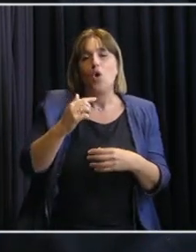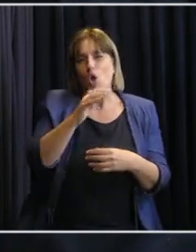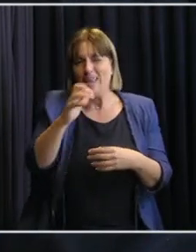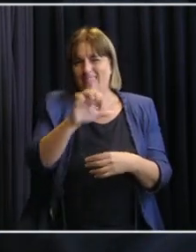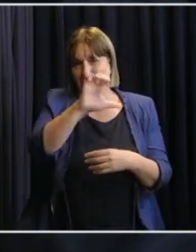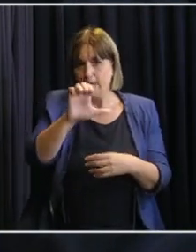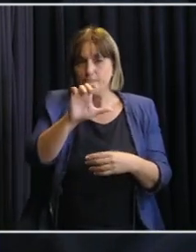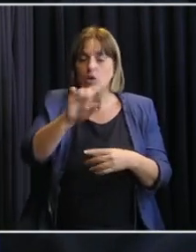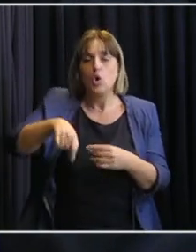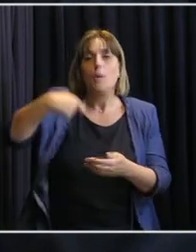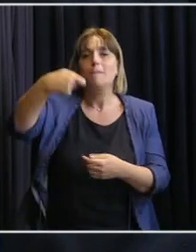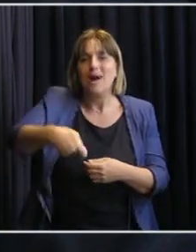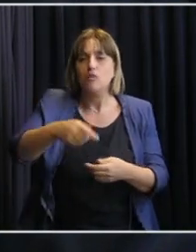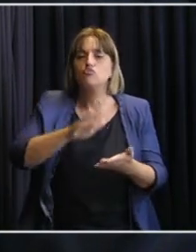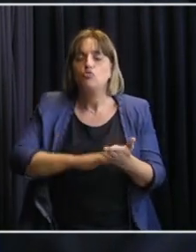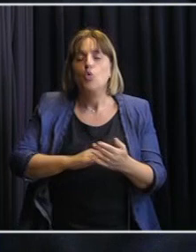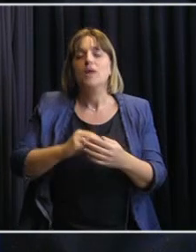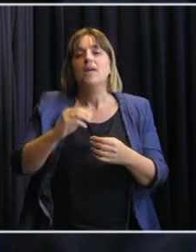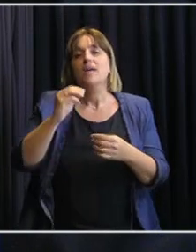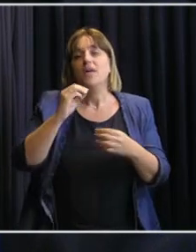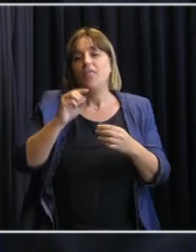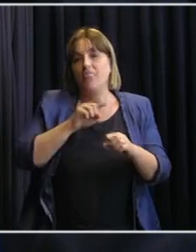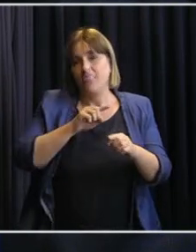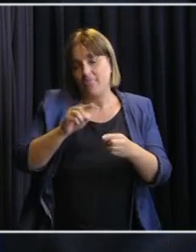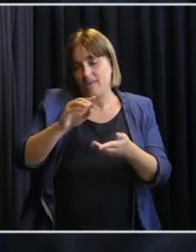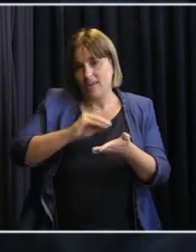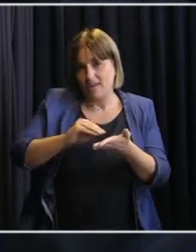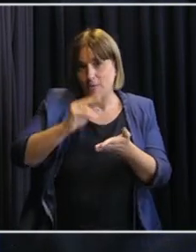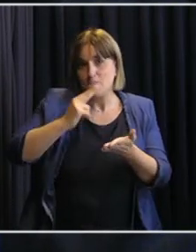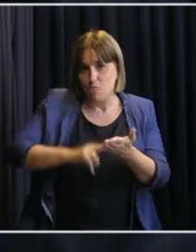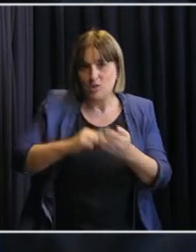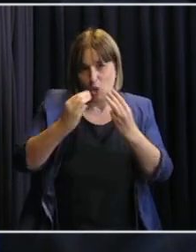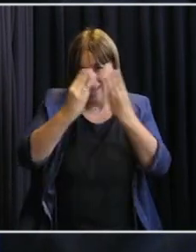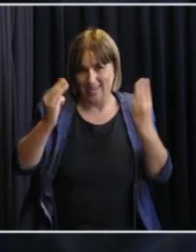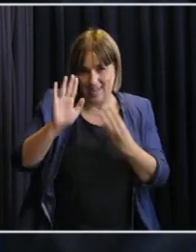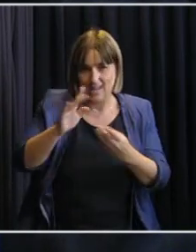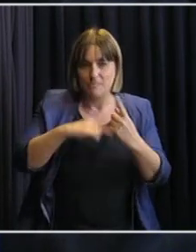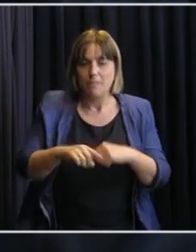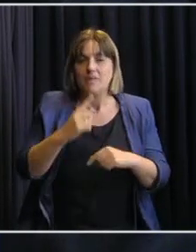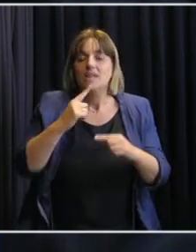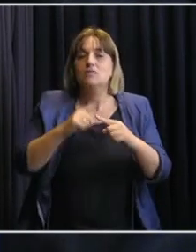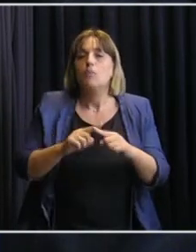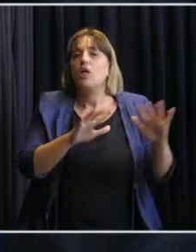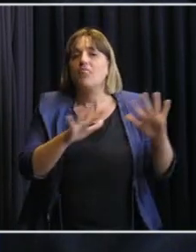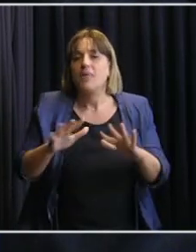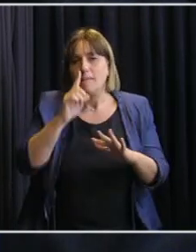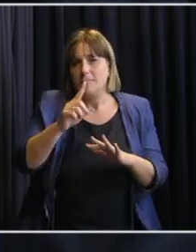pagos correspondientes a DGI y BPS están en el entorno de los 10.000 pesos mensuales.